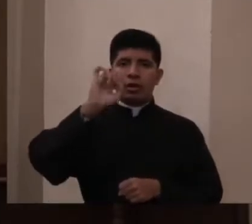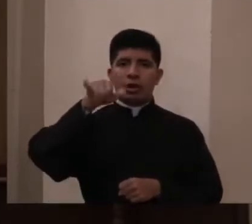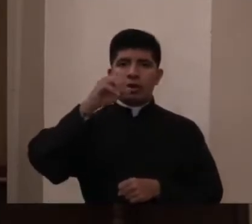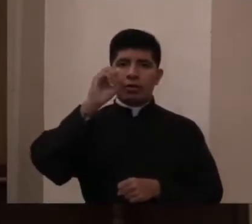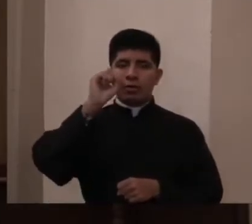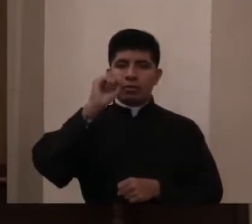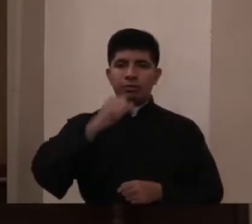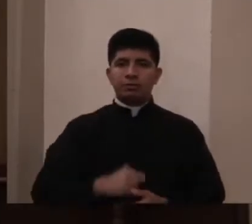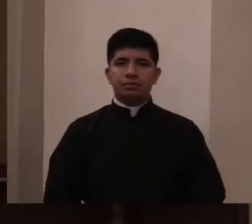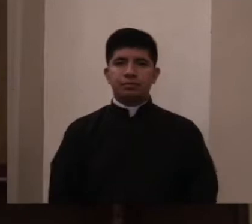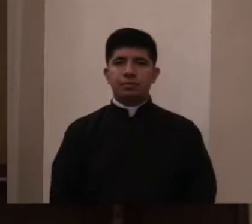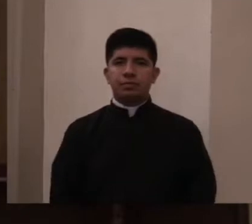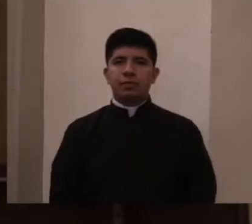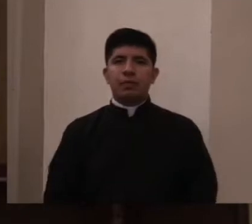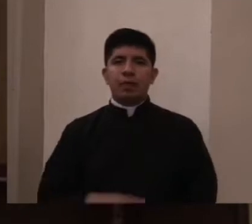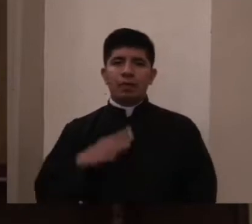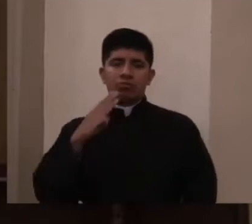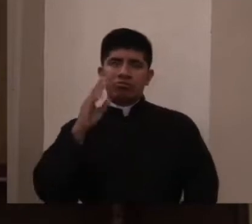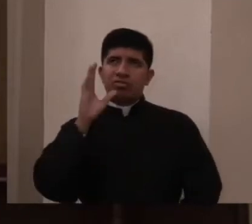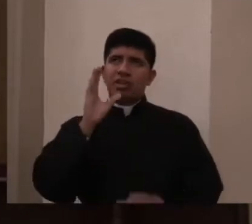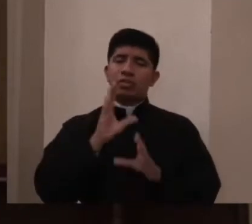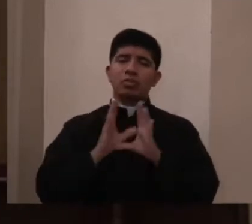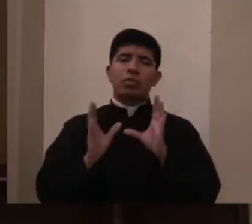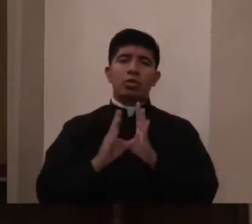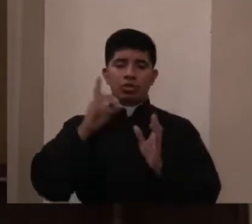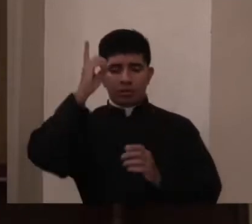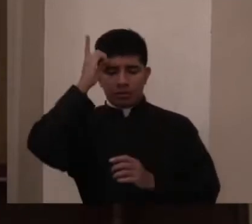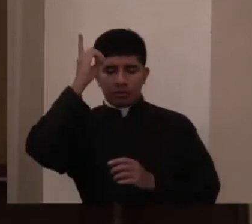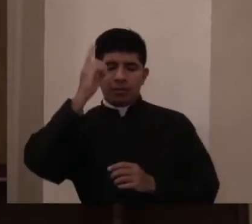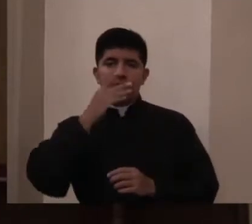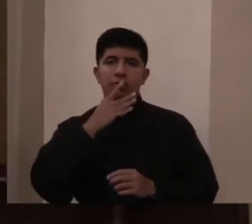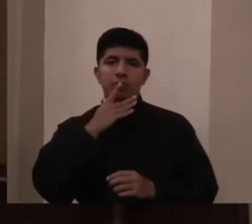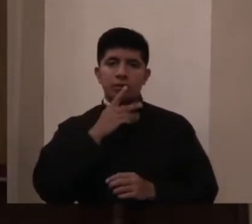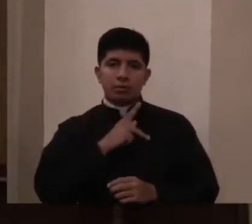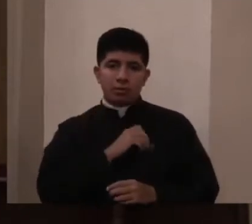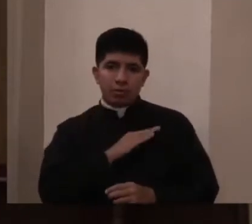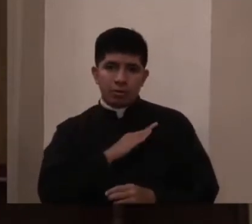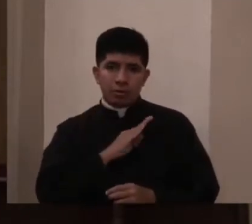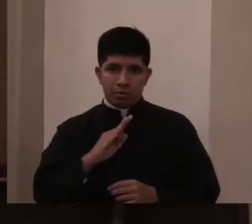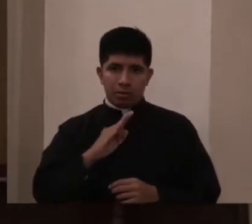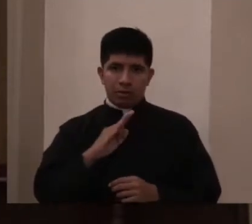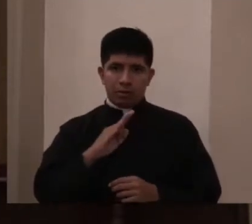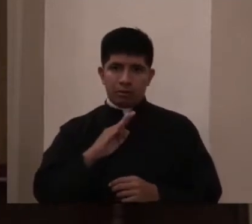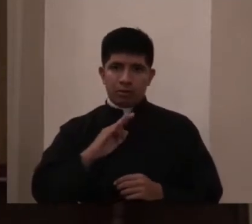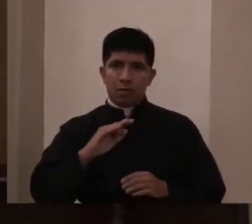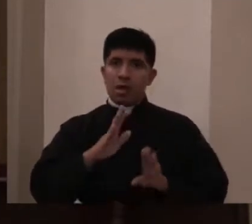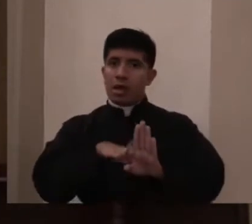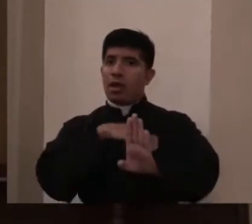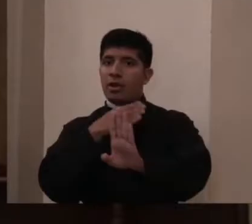Tres llamadas de atención en contra de los celos,